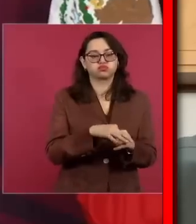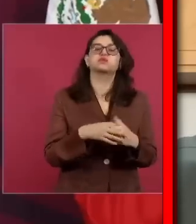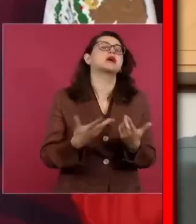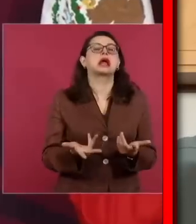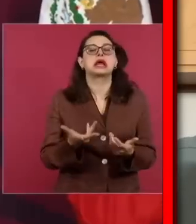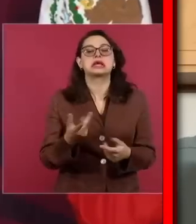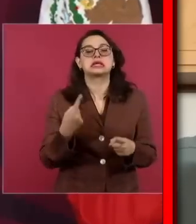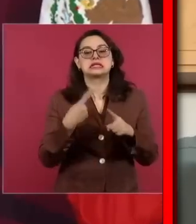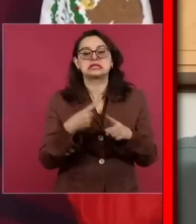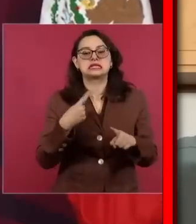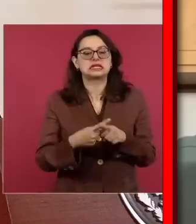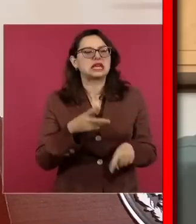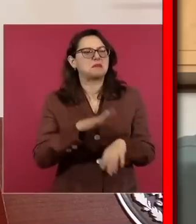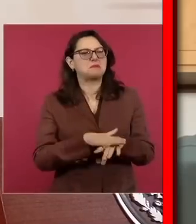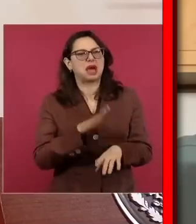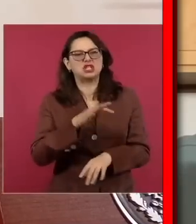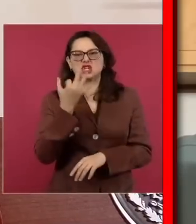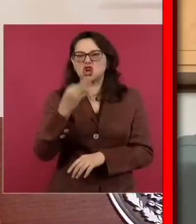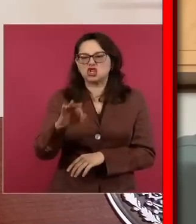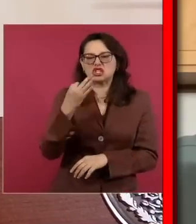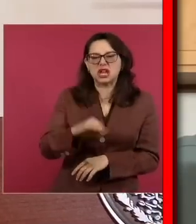más atrevido